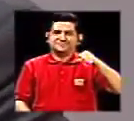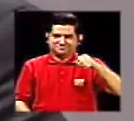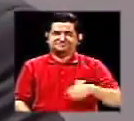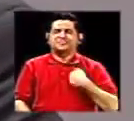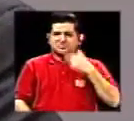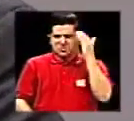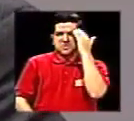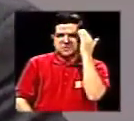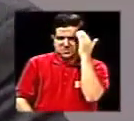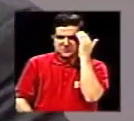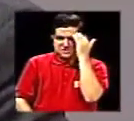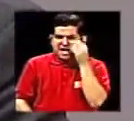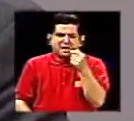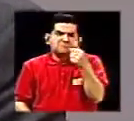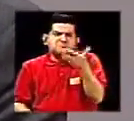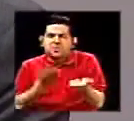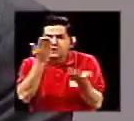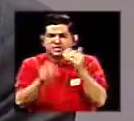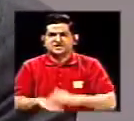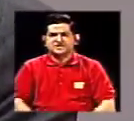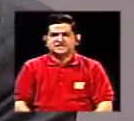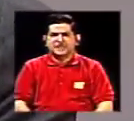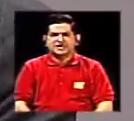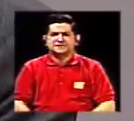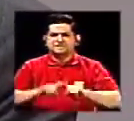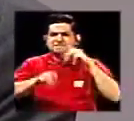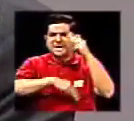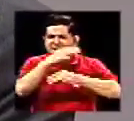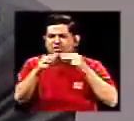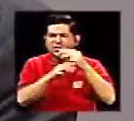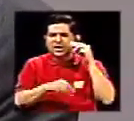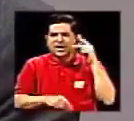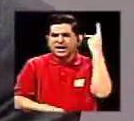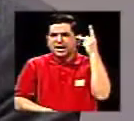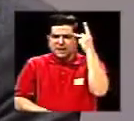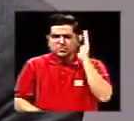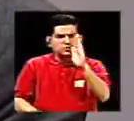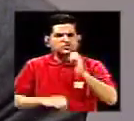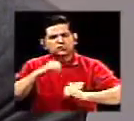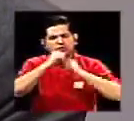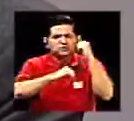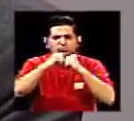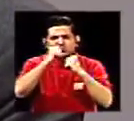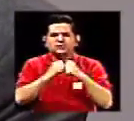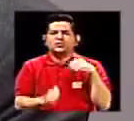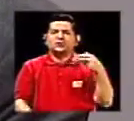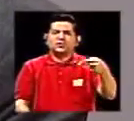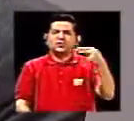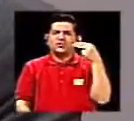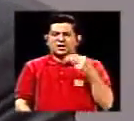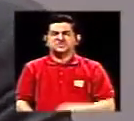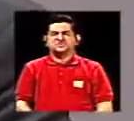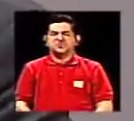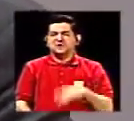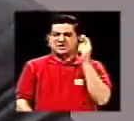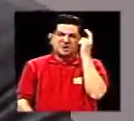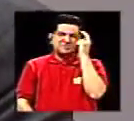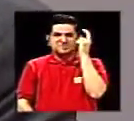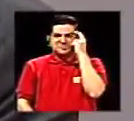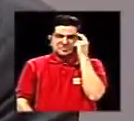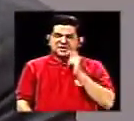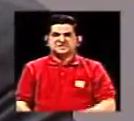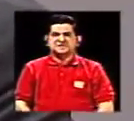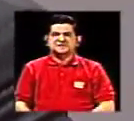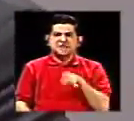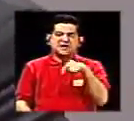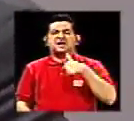que uno conoce poco, pero los diálogos con el mundo político veían que su estructura y su historia iban perfectamente a darles